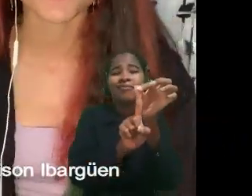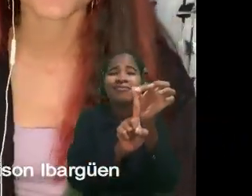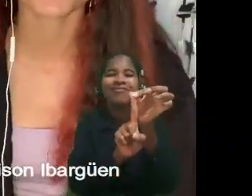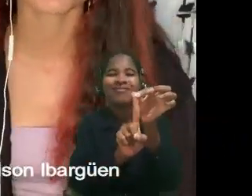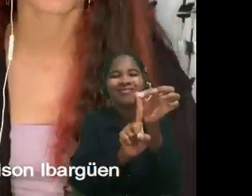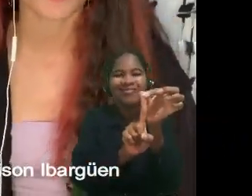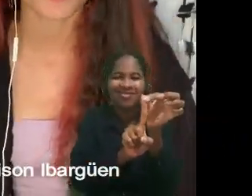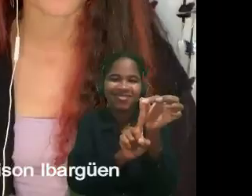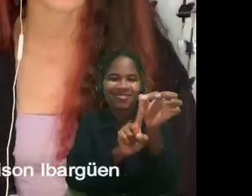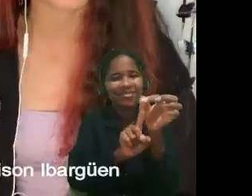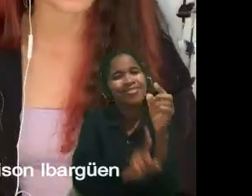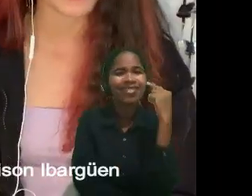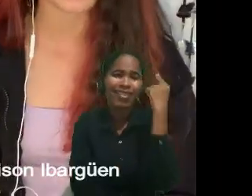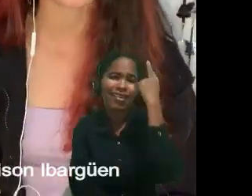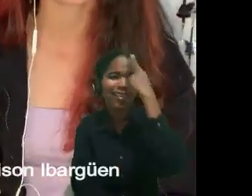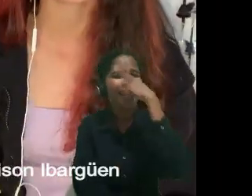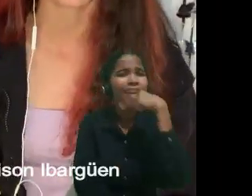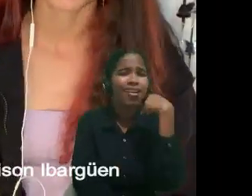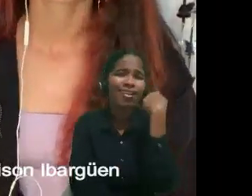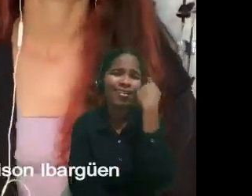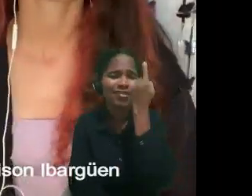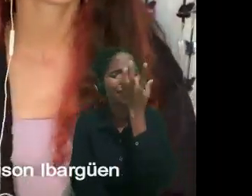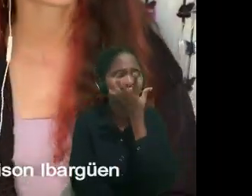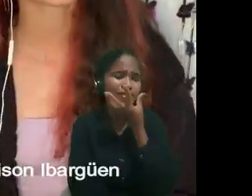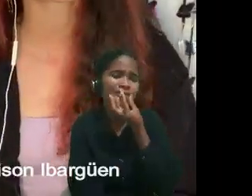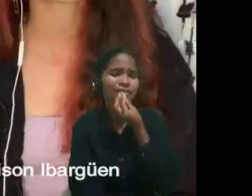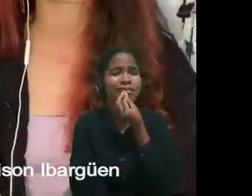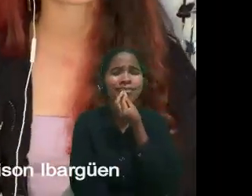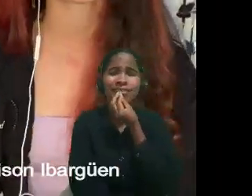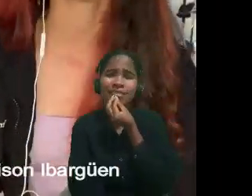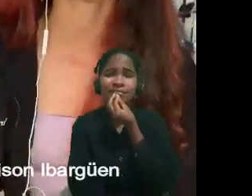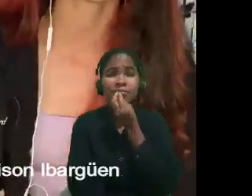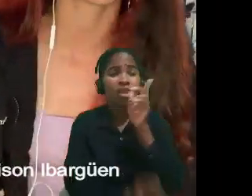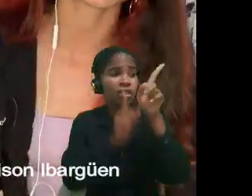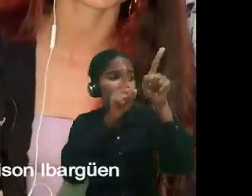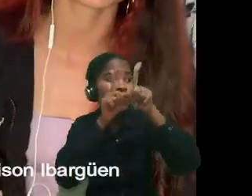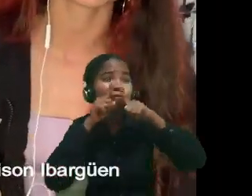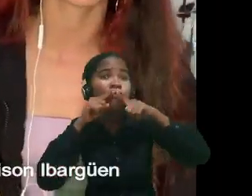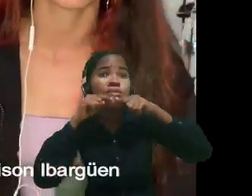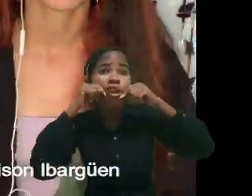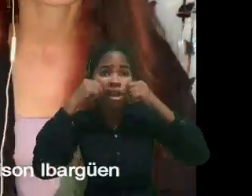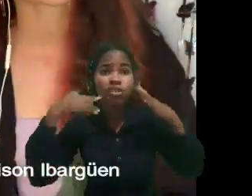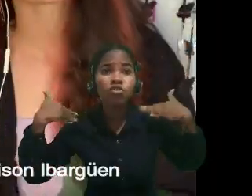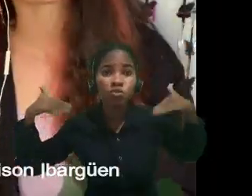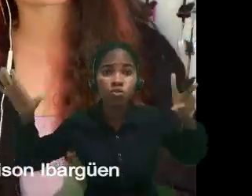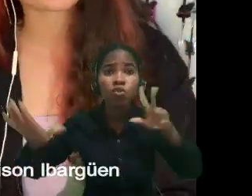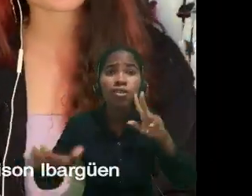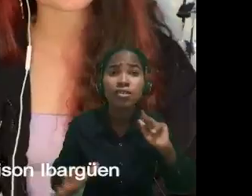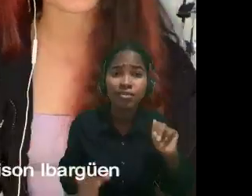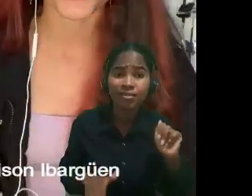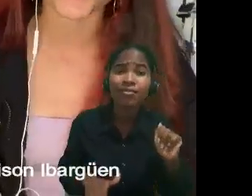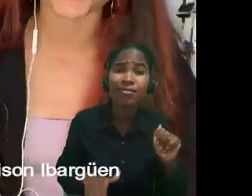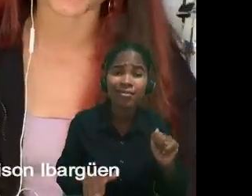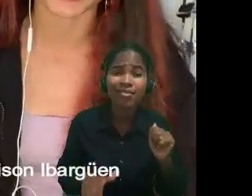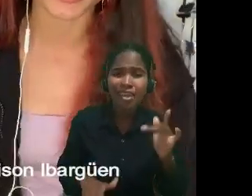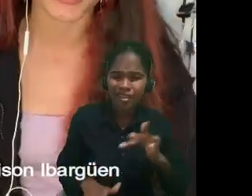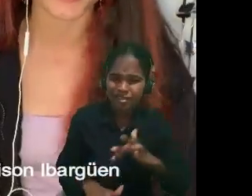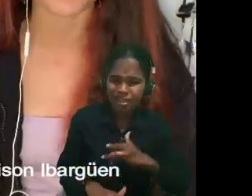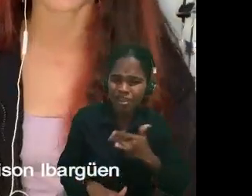mi persona favorita. Tiene la cara bonita, tiene una de